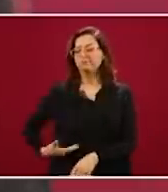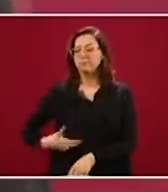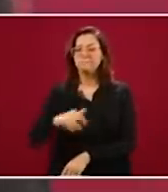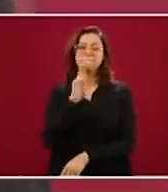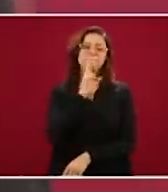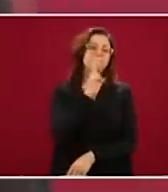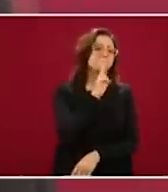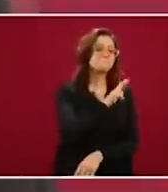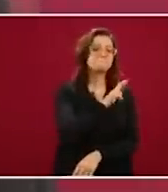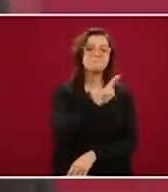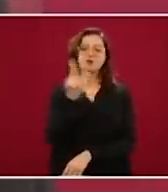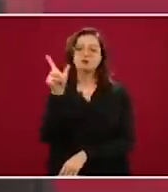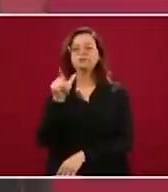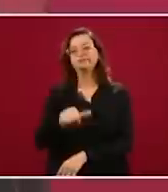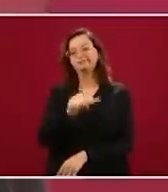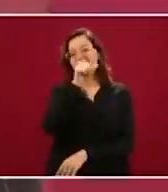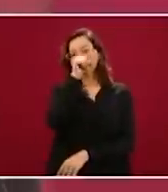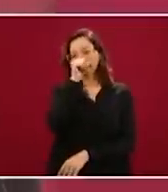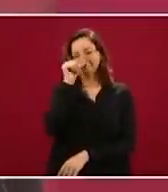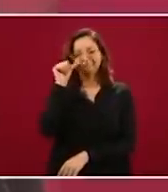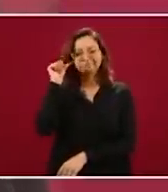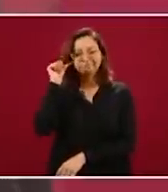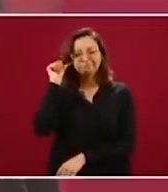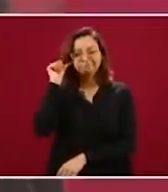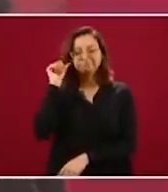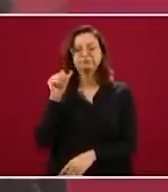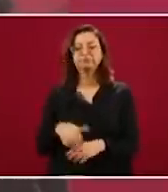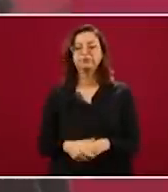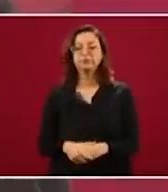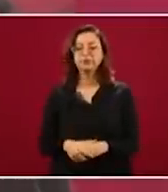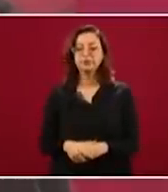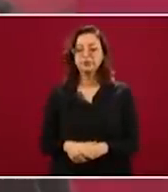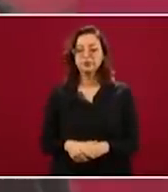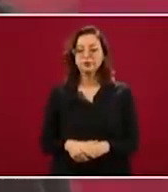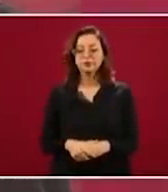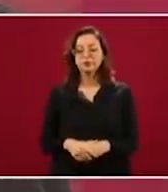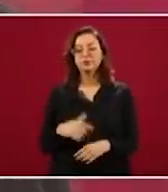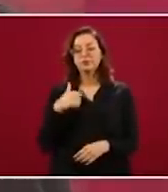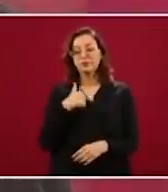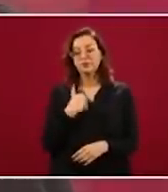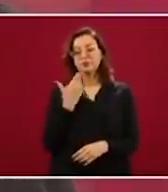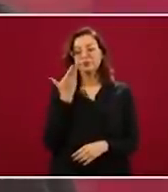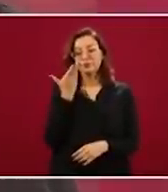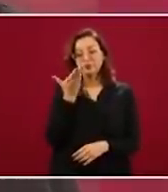Benito Juárez García. Entonces, nada más pedirle a